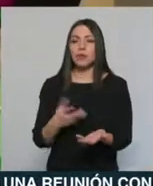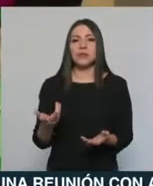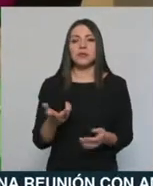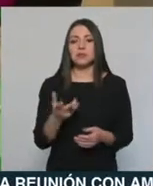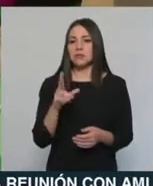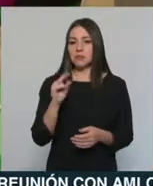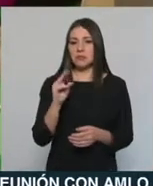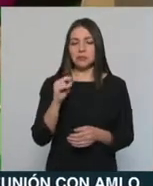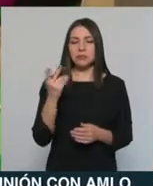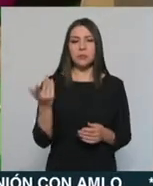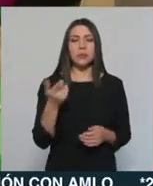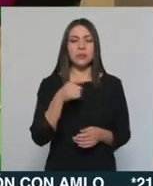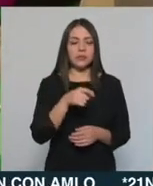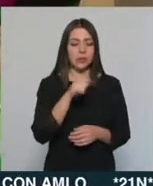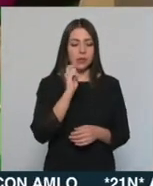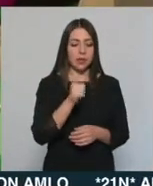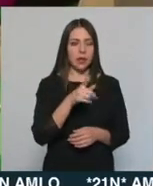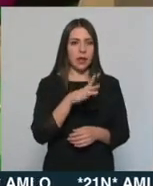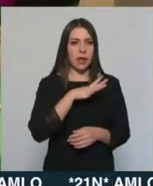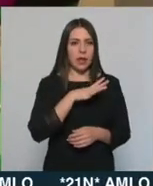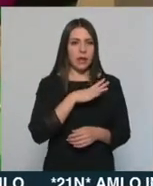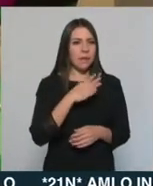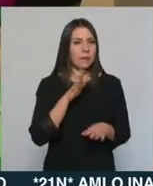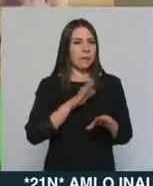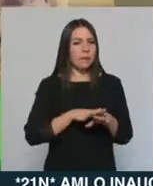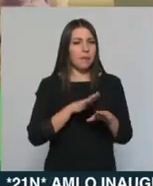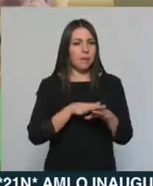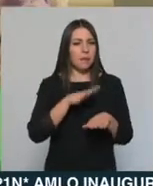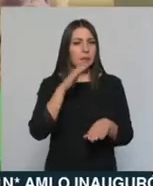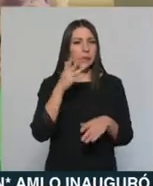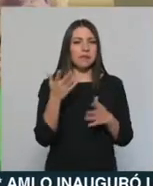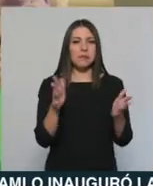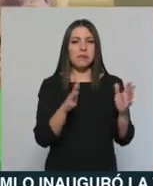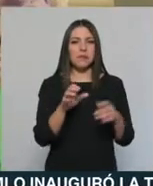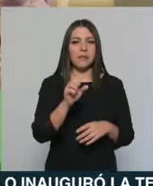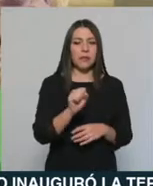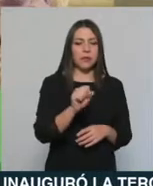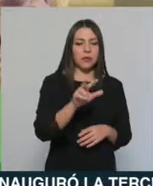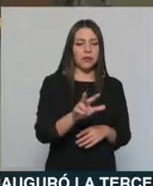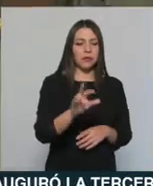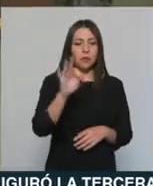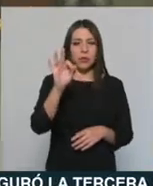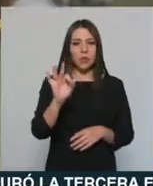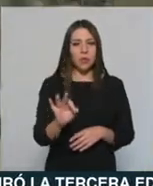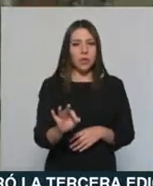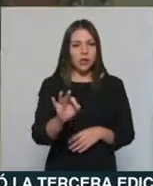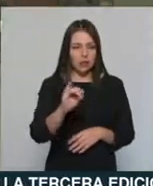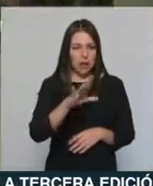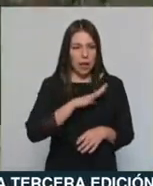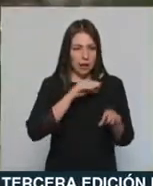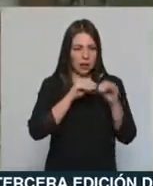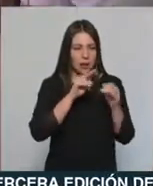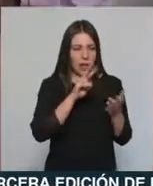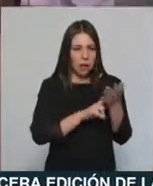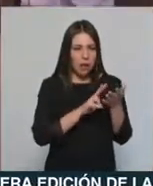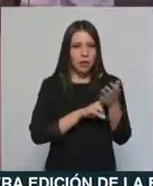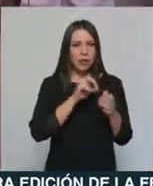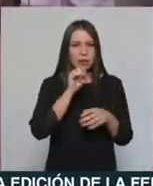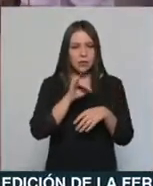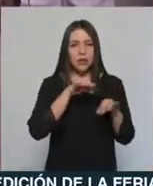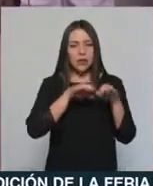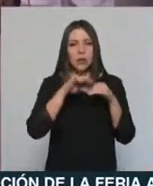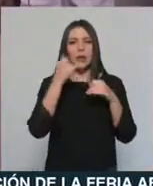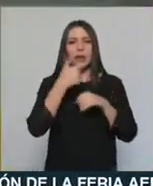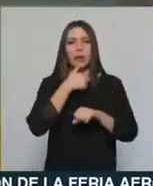lo hace, pero está básicamente, digamos, un 68% más o menos dedicado a cuestiones